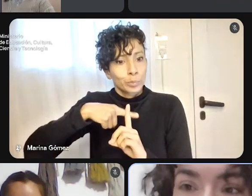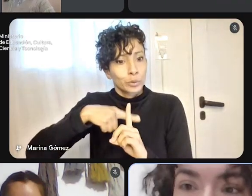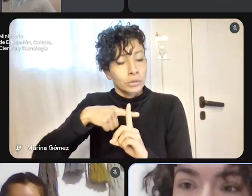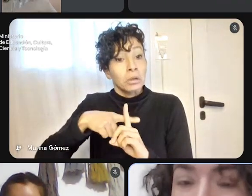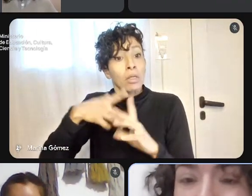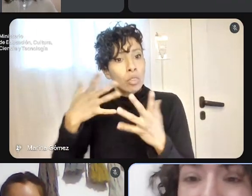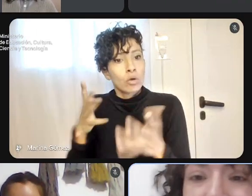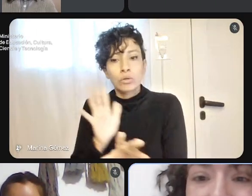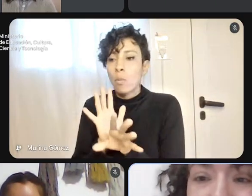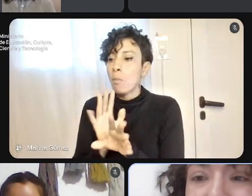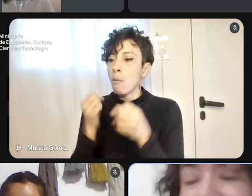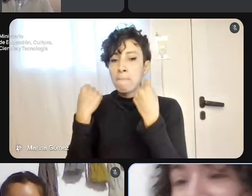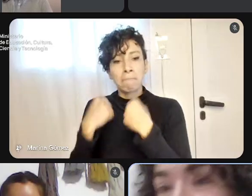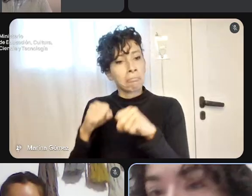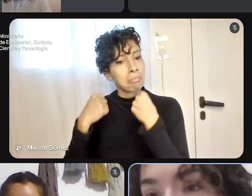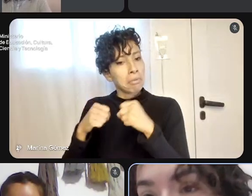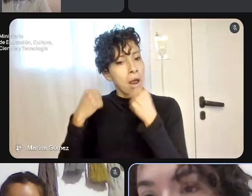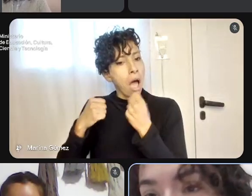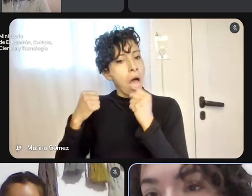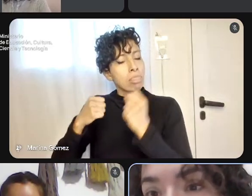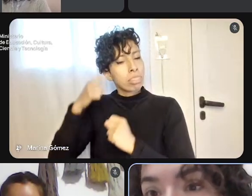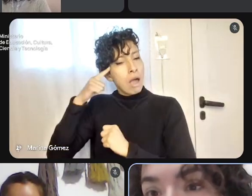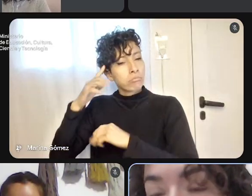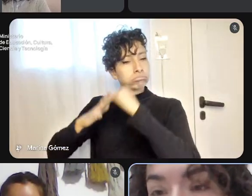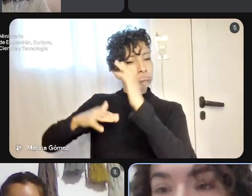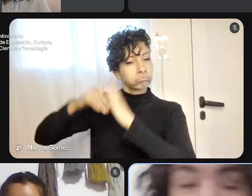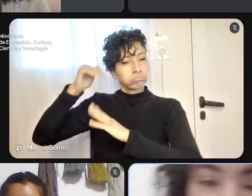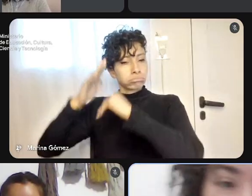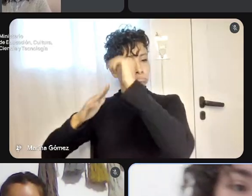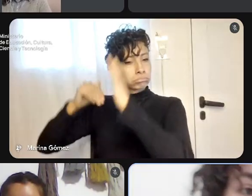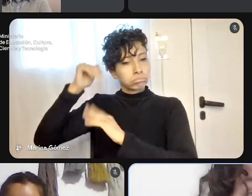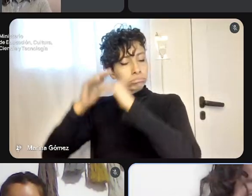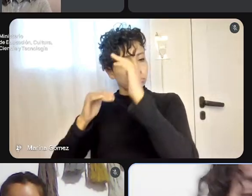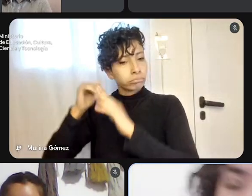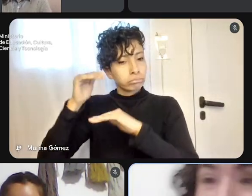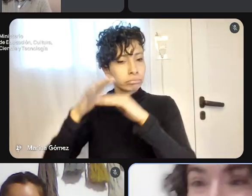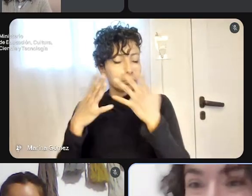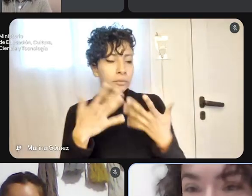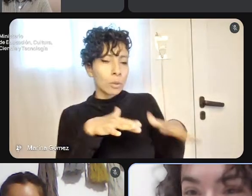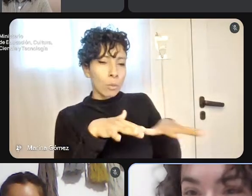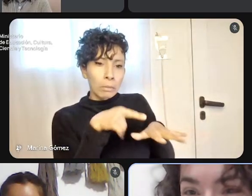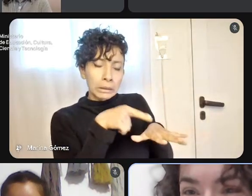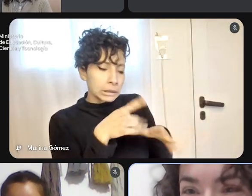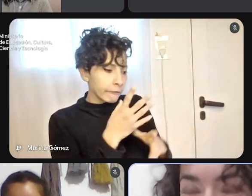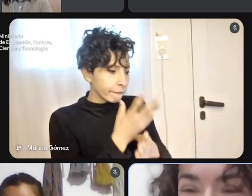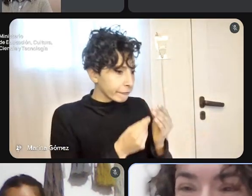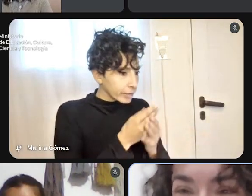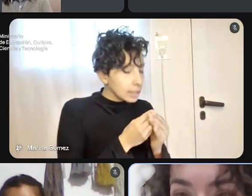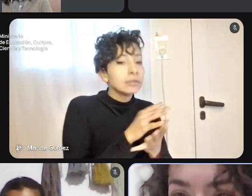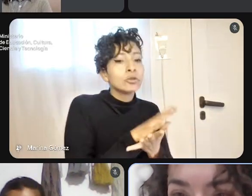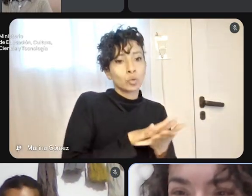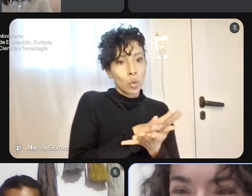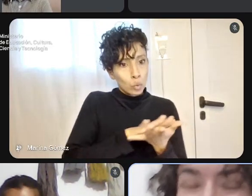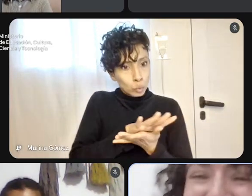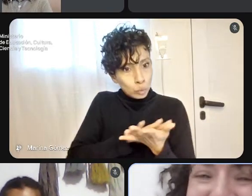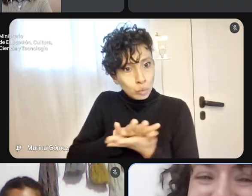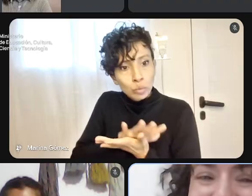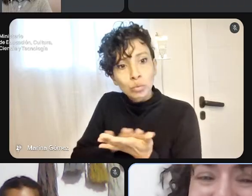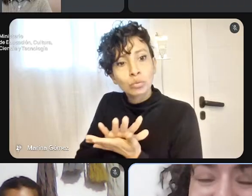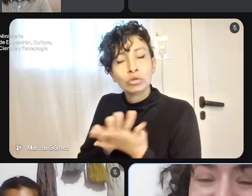construir prácticas, fortalecer cosas que hagamos, desacreditar otras. De eso se